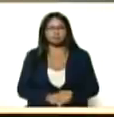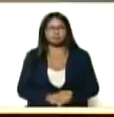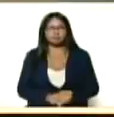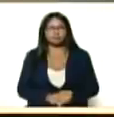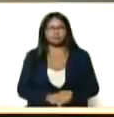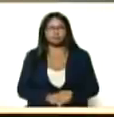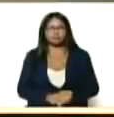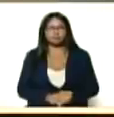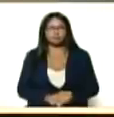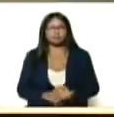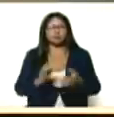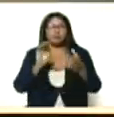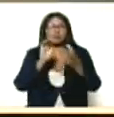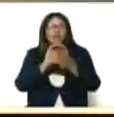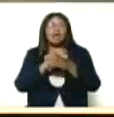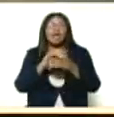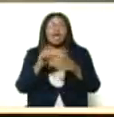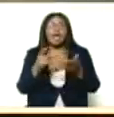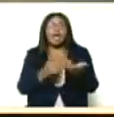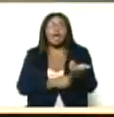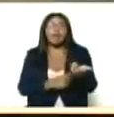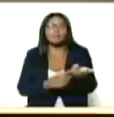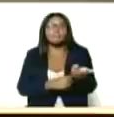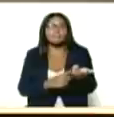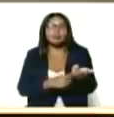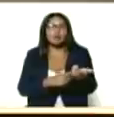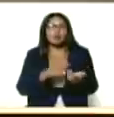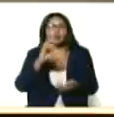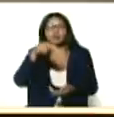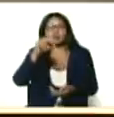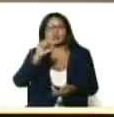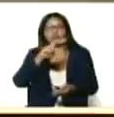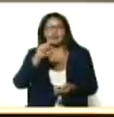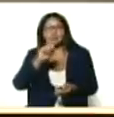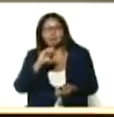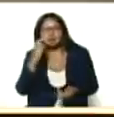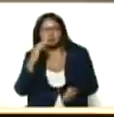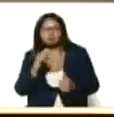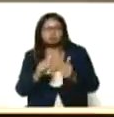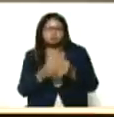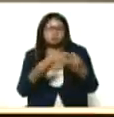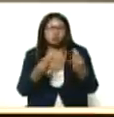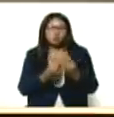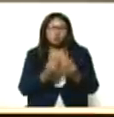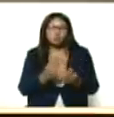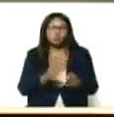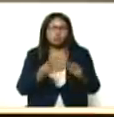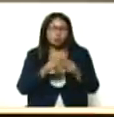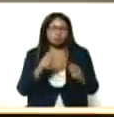Compañero Adán Chávez, está en Cuba, permisado por la Dirección Nacional.